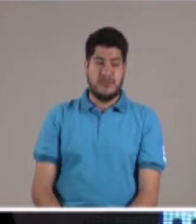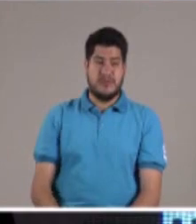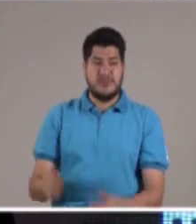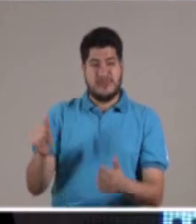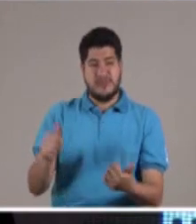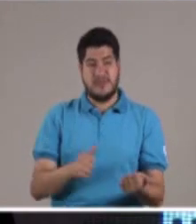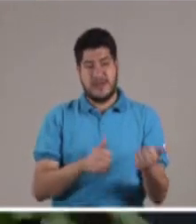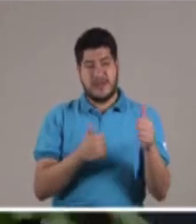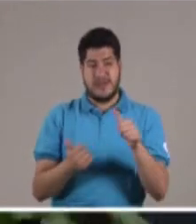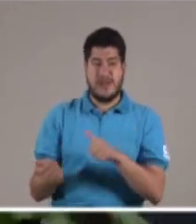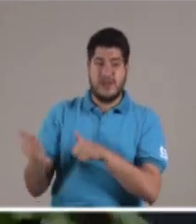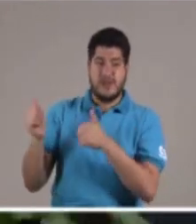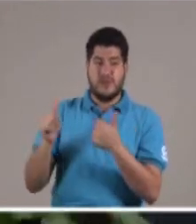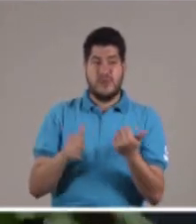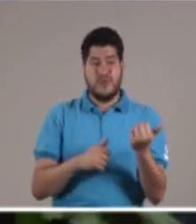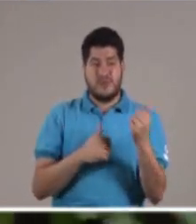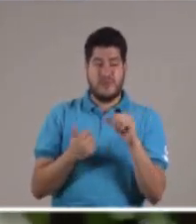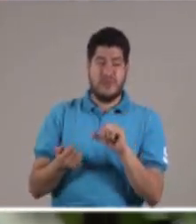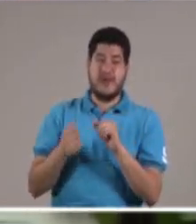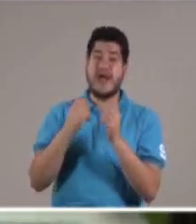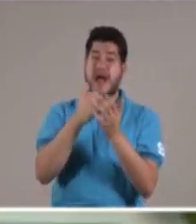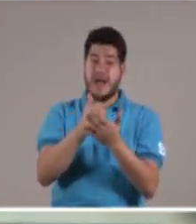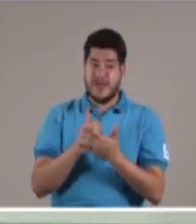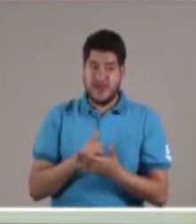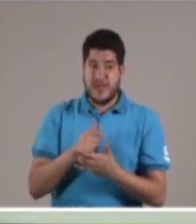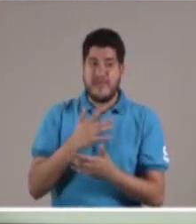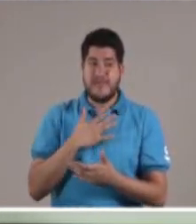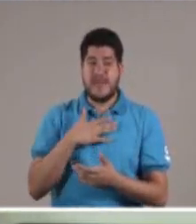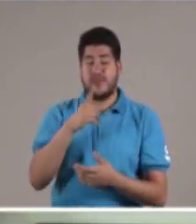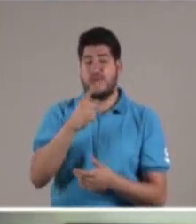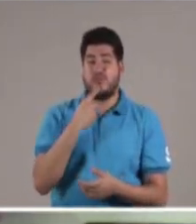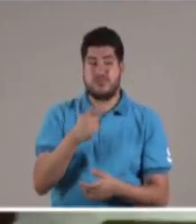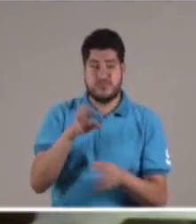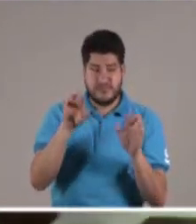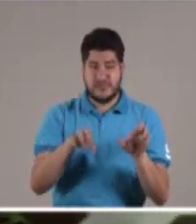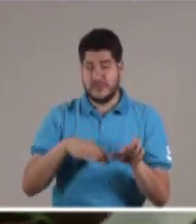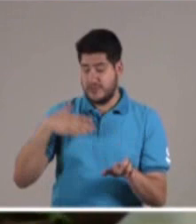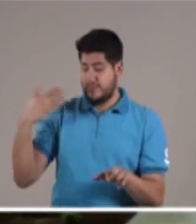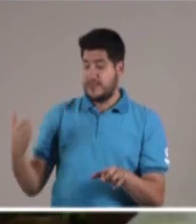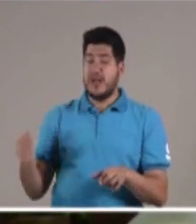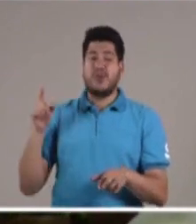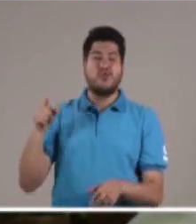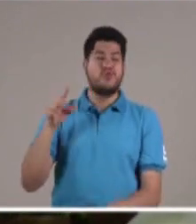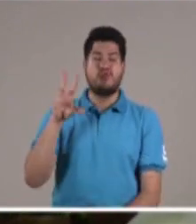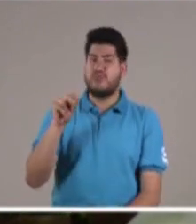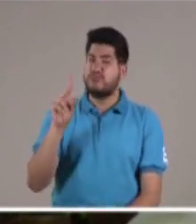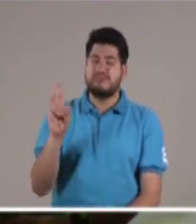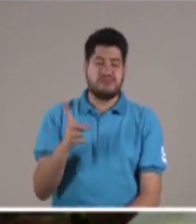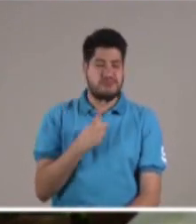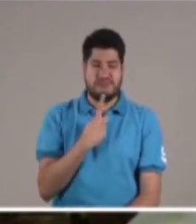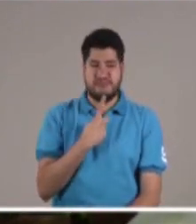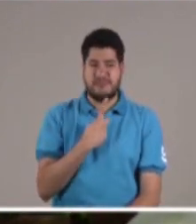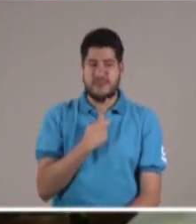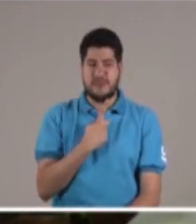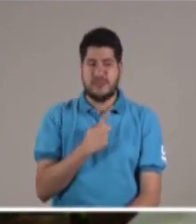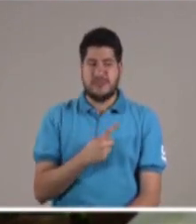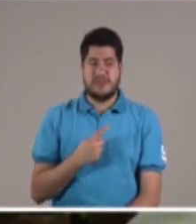Aleluya Hazme un favor Dile al que tienes a la par no estás solo